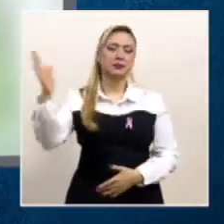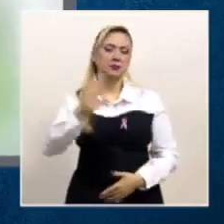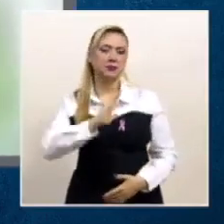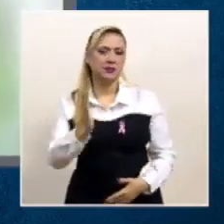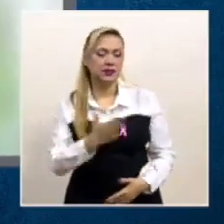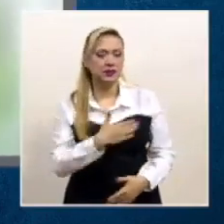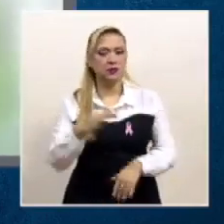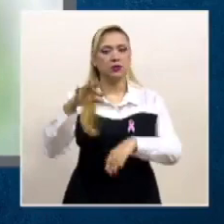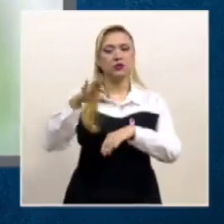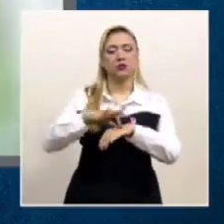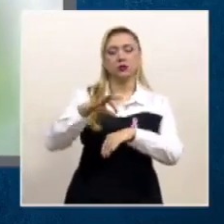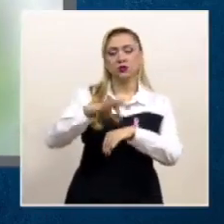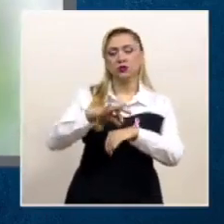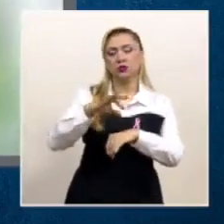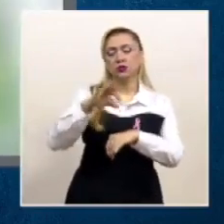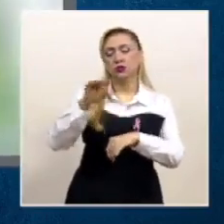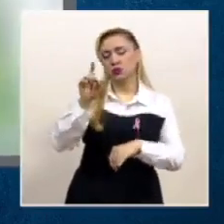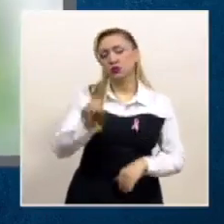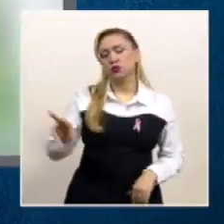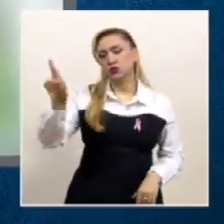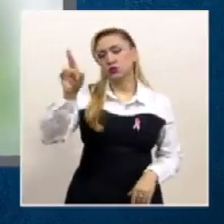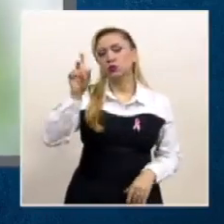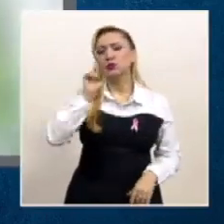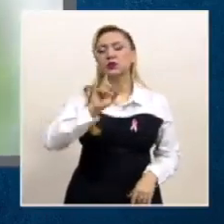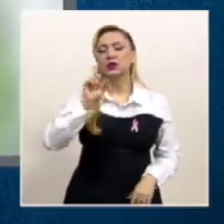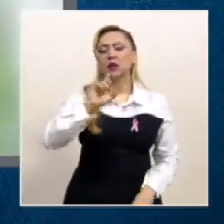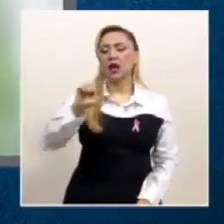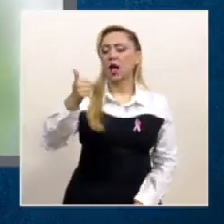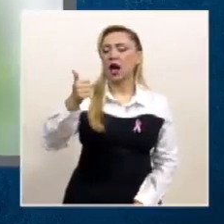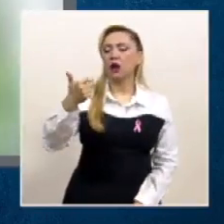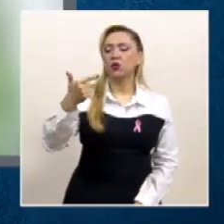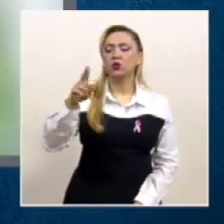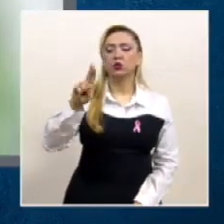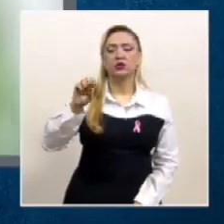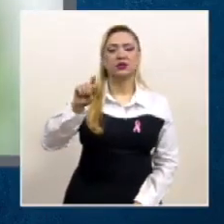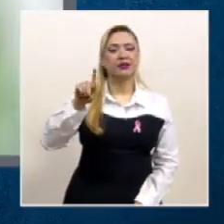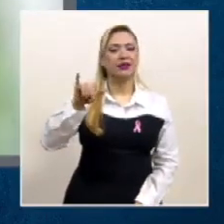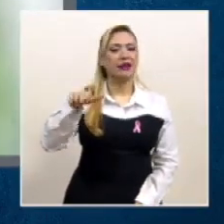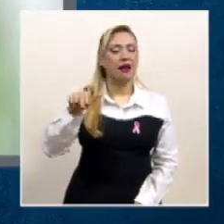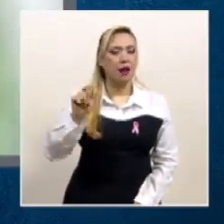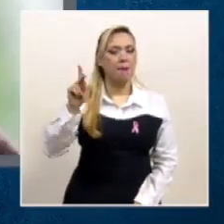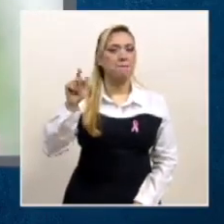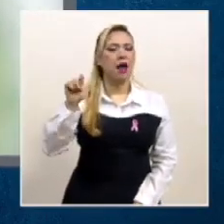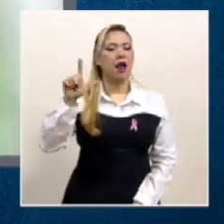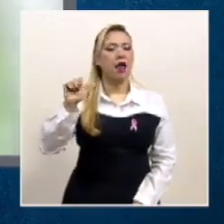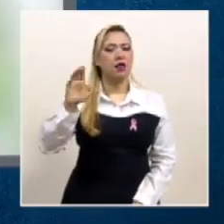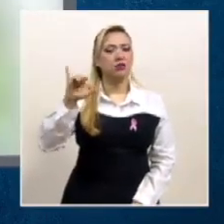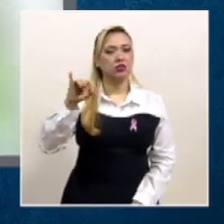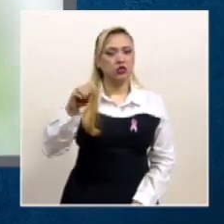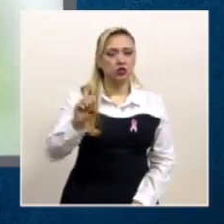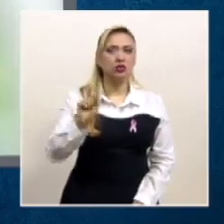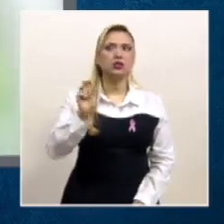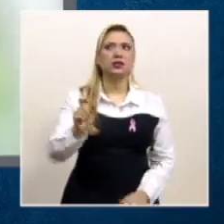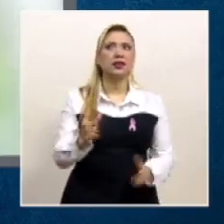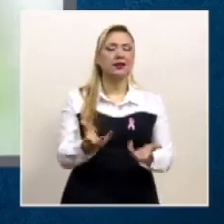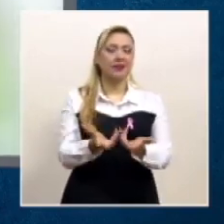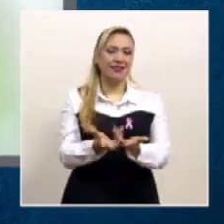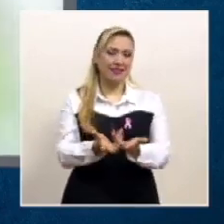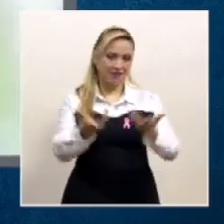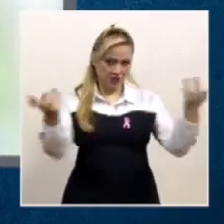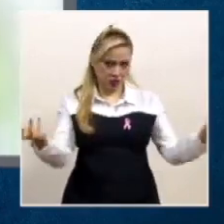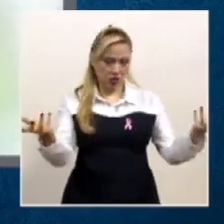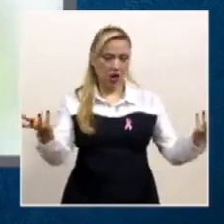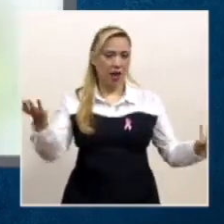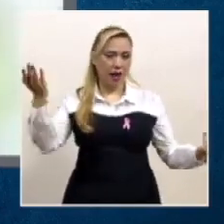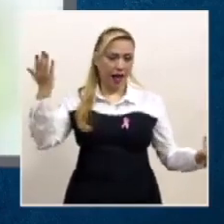Palacios, hace una propuesta de efectivamente hacer una división que antecede al modelo social,